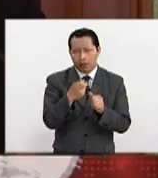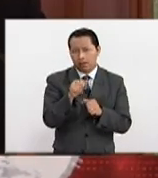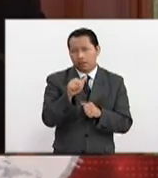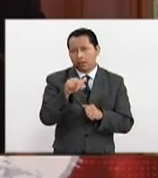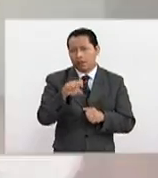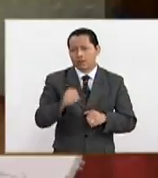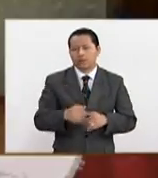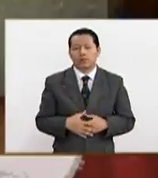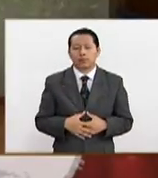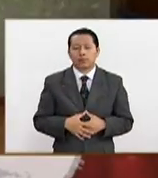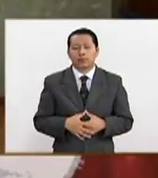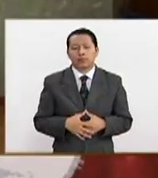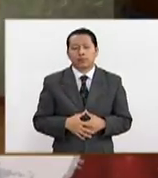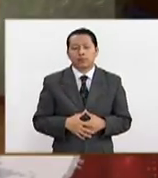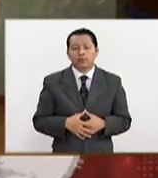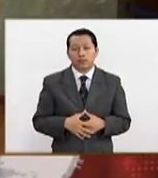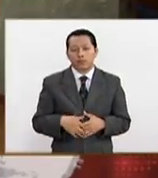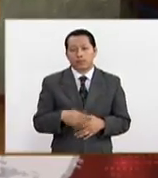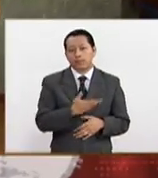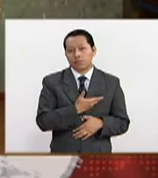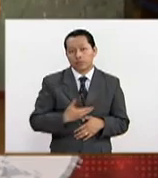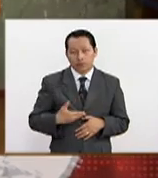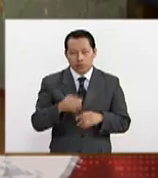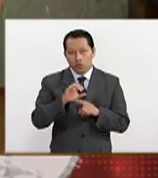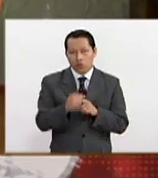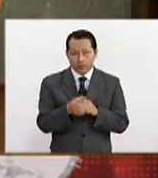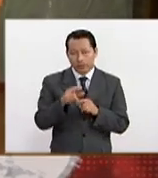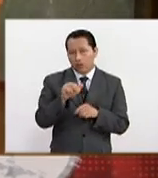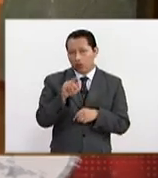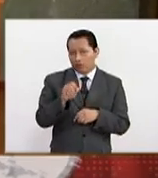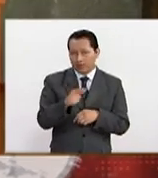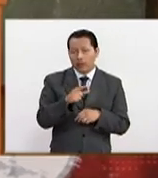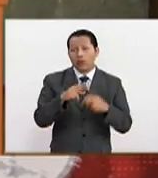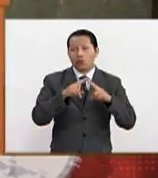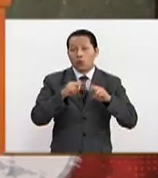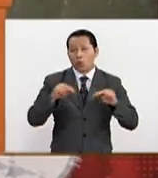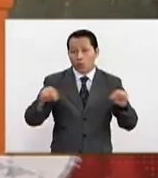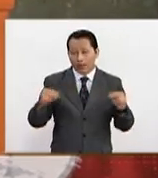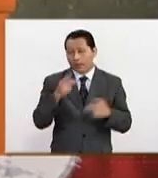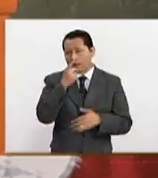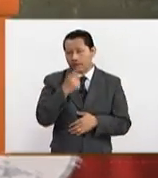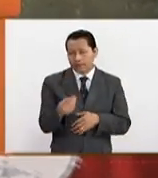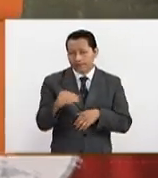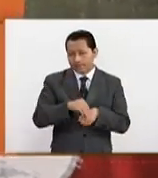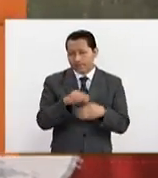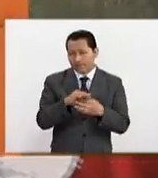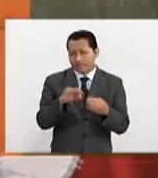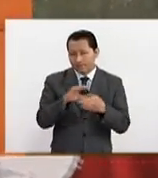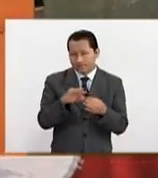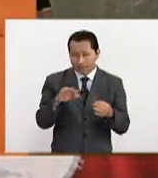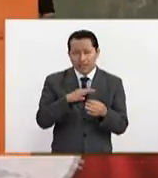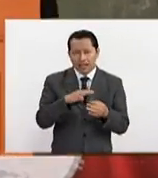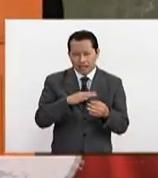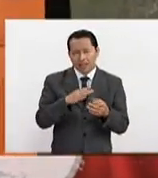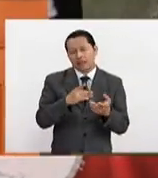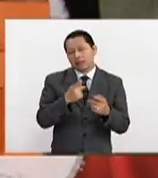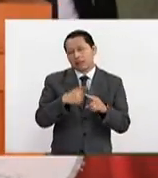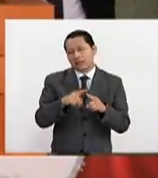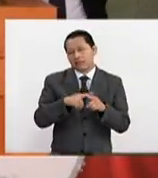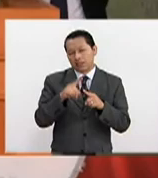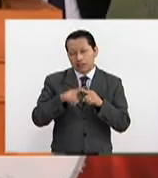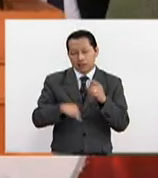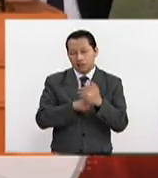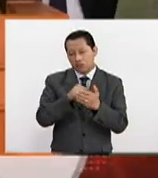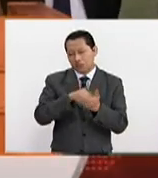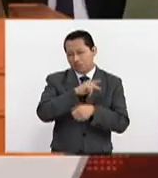armas. La presidenta del Comité Nobel de Noruega agregó y dijo que algunos estados están modernizando sus